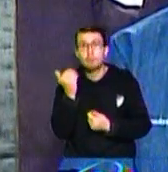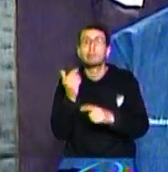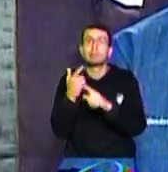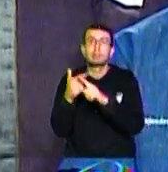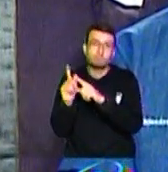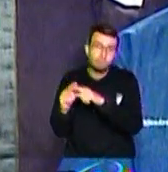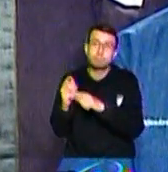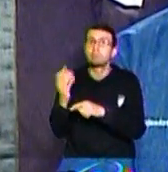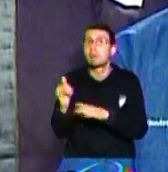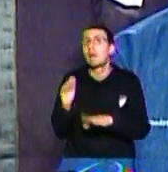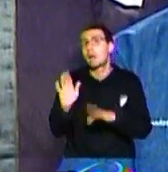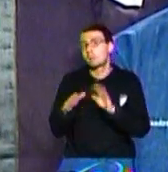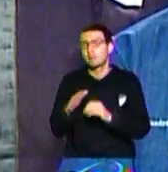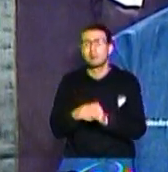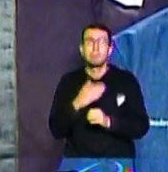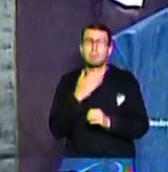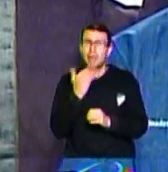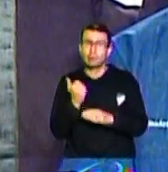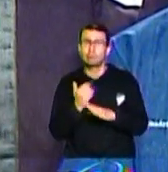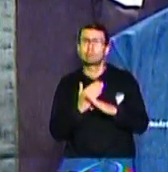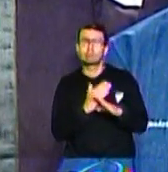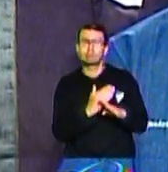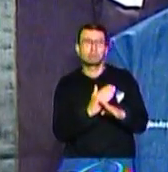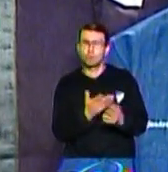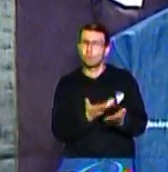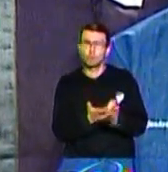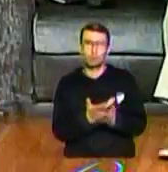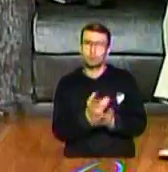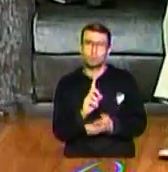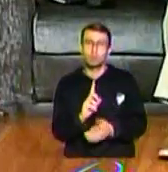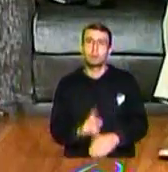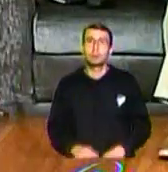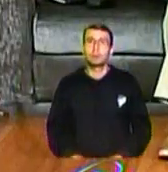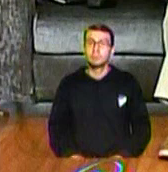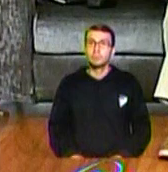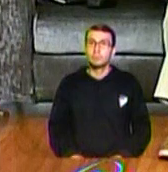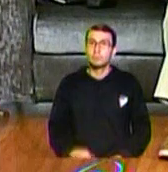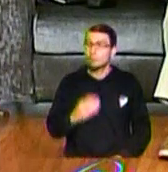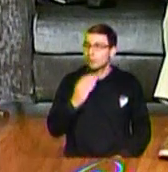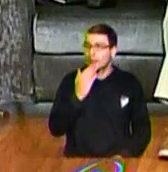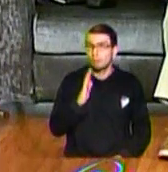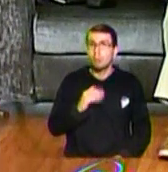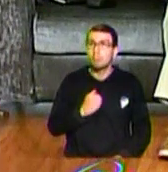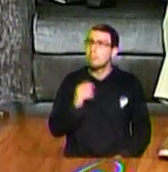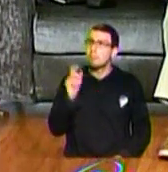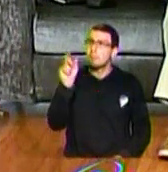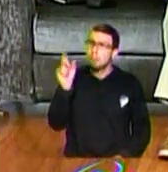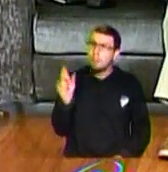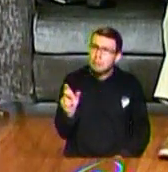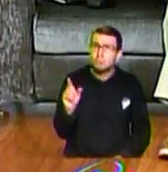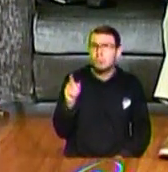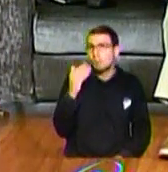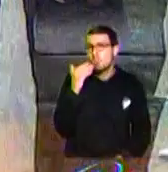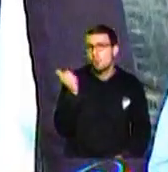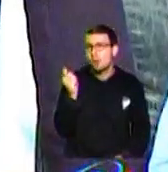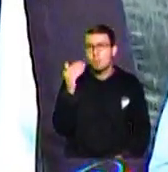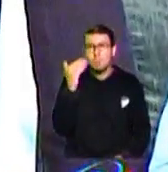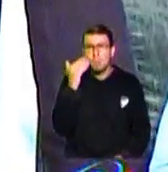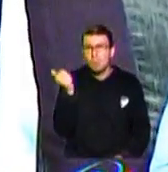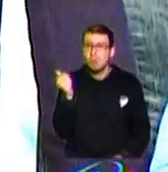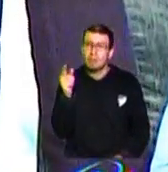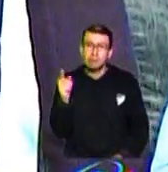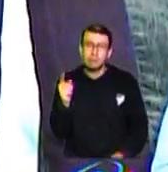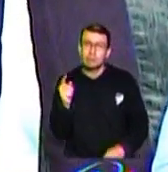Entonces no son para nada recomendables. ¿Puede una persona presentar alteraciones en esas